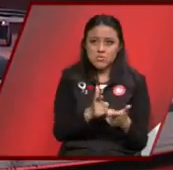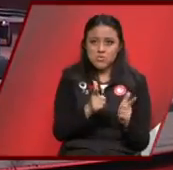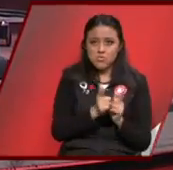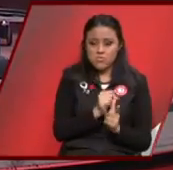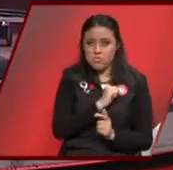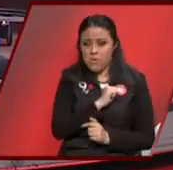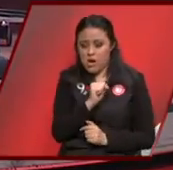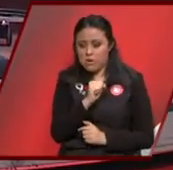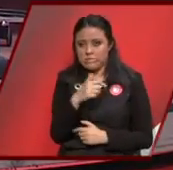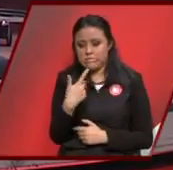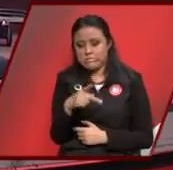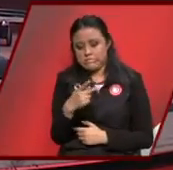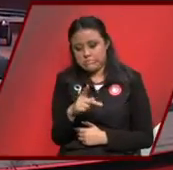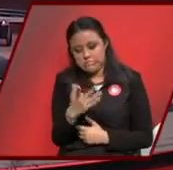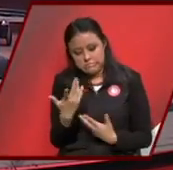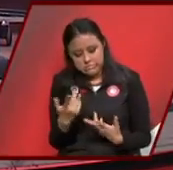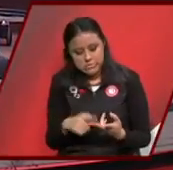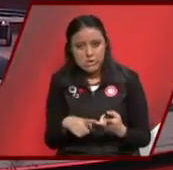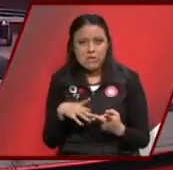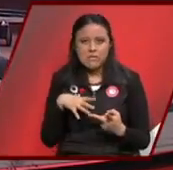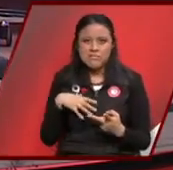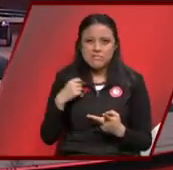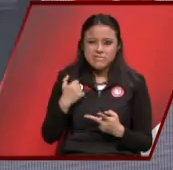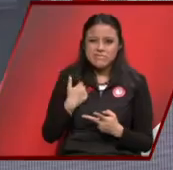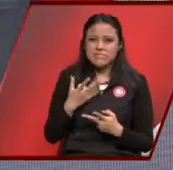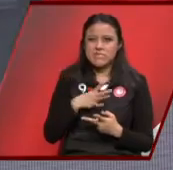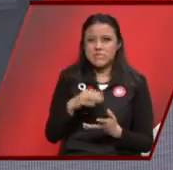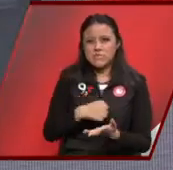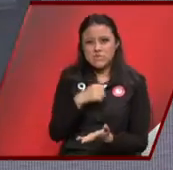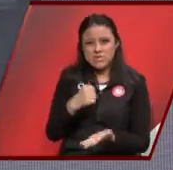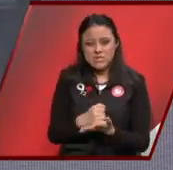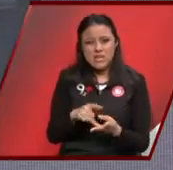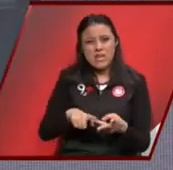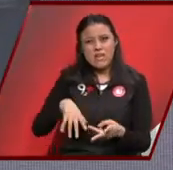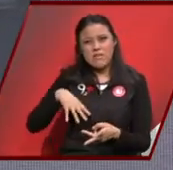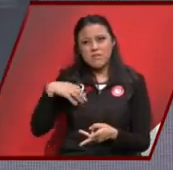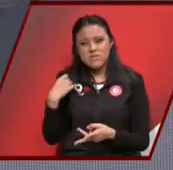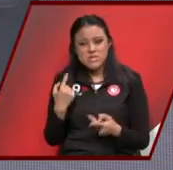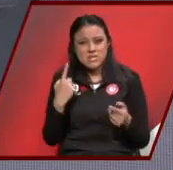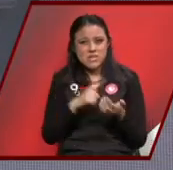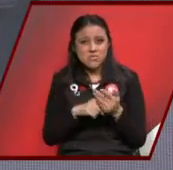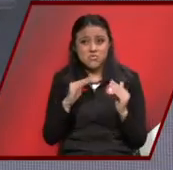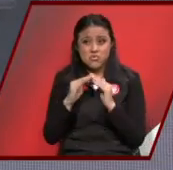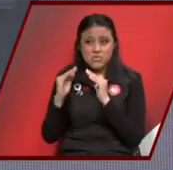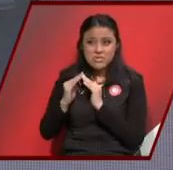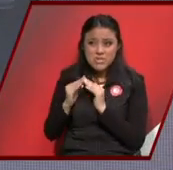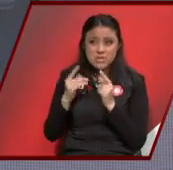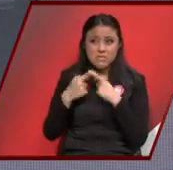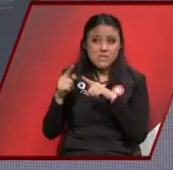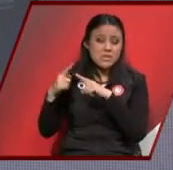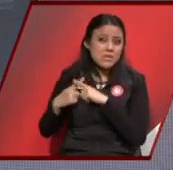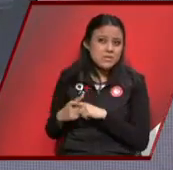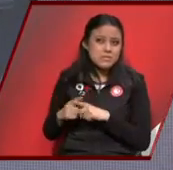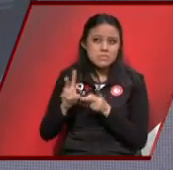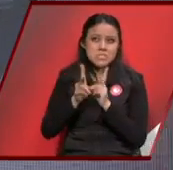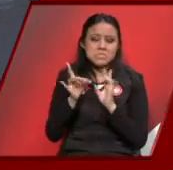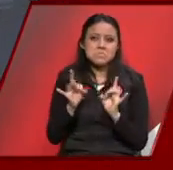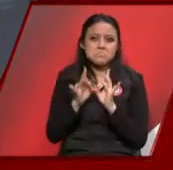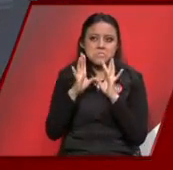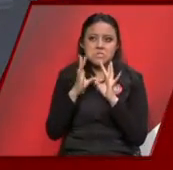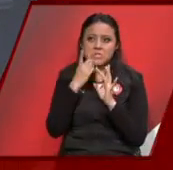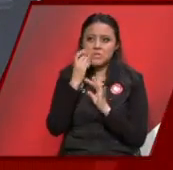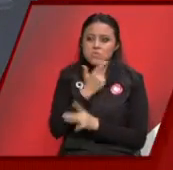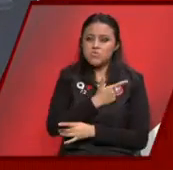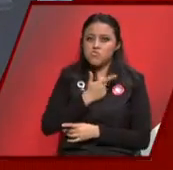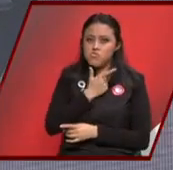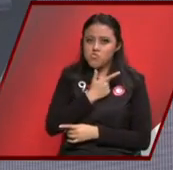pandilla de desgraciados. Los abusos sobre la ciudadanía, los abusos sobre las casas habitación, cualquier vecino que en una unidad se le ocurre que le guste